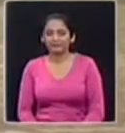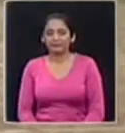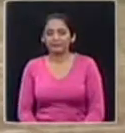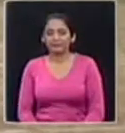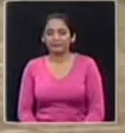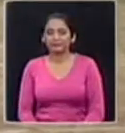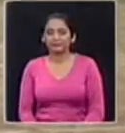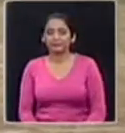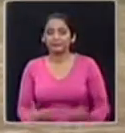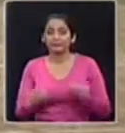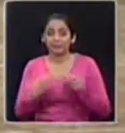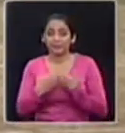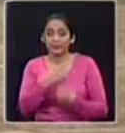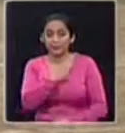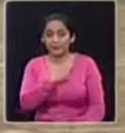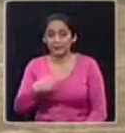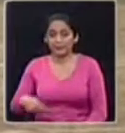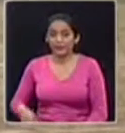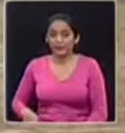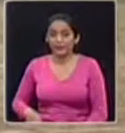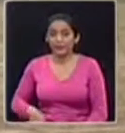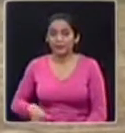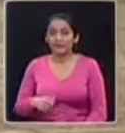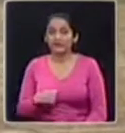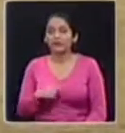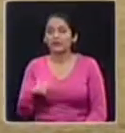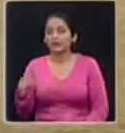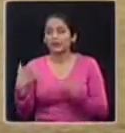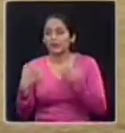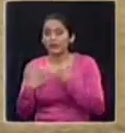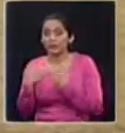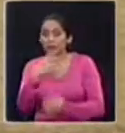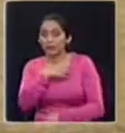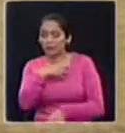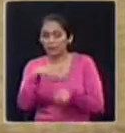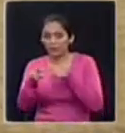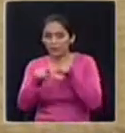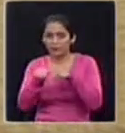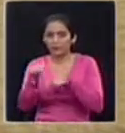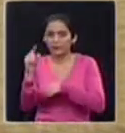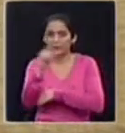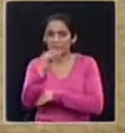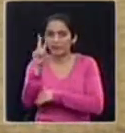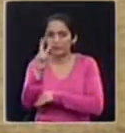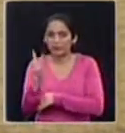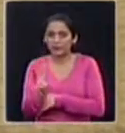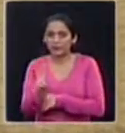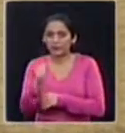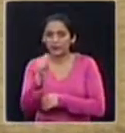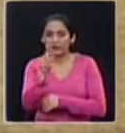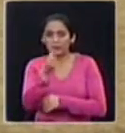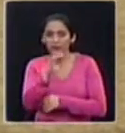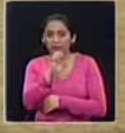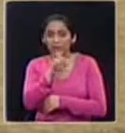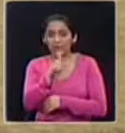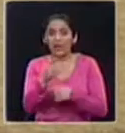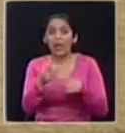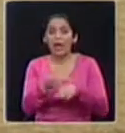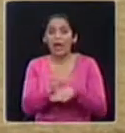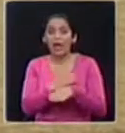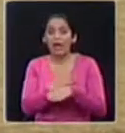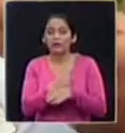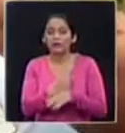River Ecuador recibirá este viernes a Barcelona en el Estadio Cristian Benítez. Gabriel Realpe cumplió 2 fechas de suspensión y está a órdenes del cuerpo técnico para este